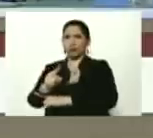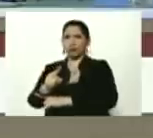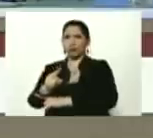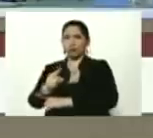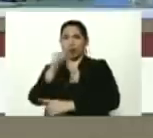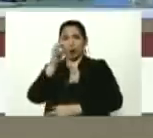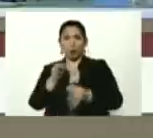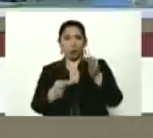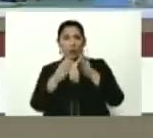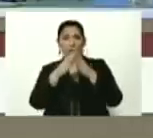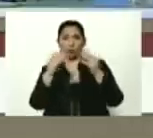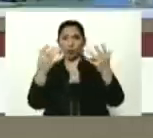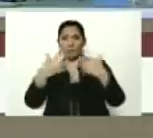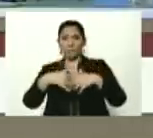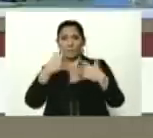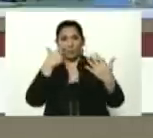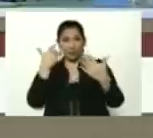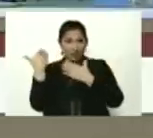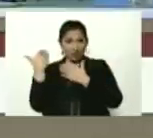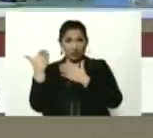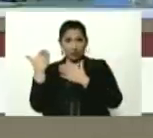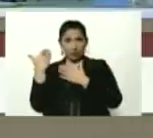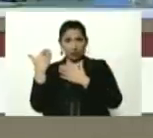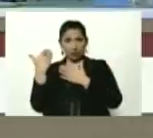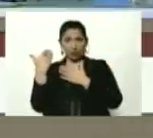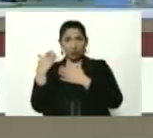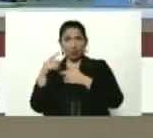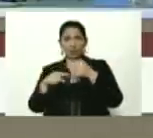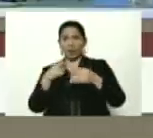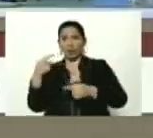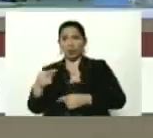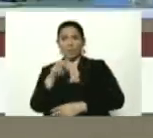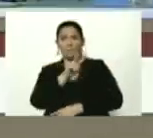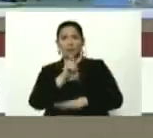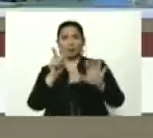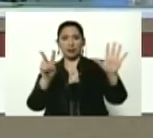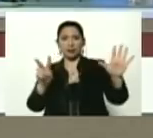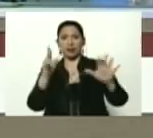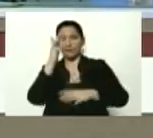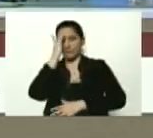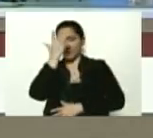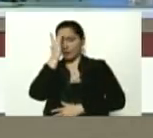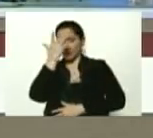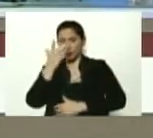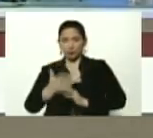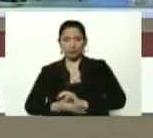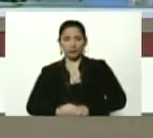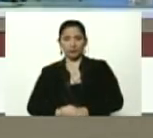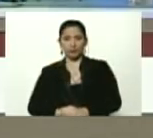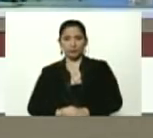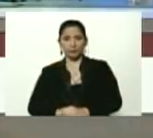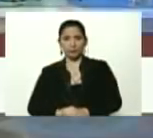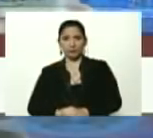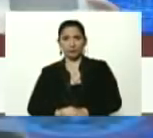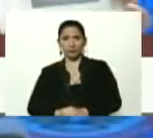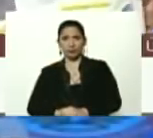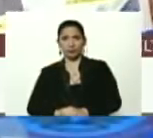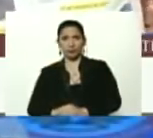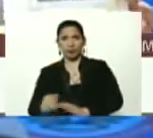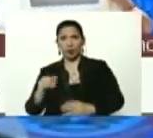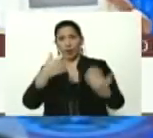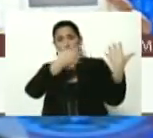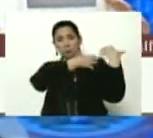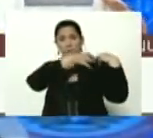abogado de todas estas empresas. Pero luego, el 27 de febrero, el autoproclamado lo